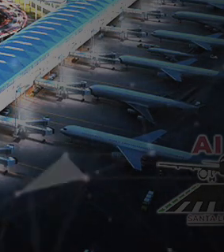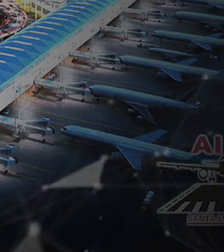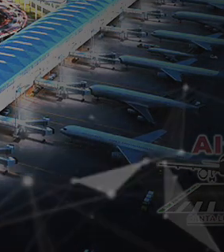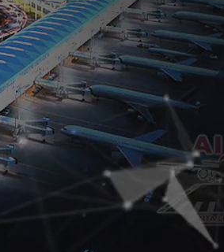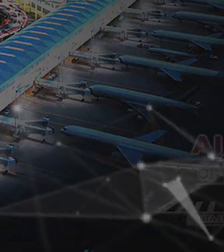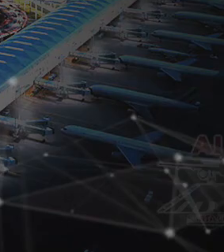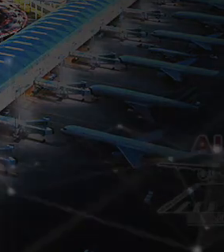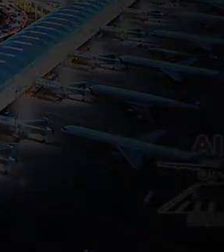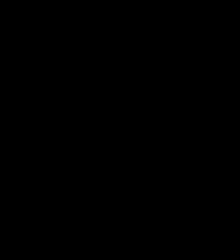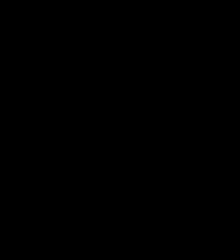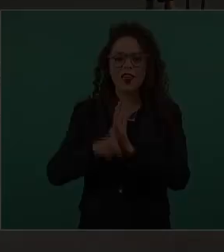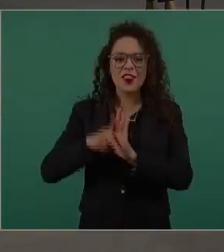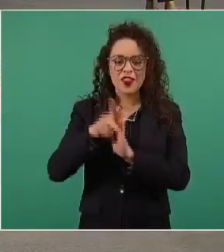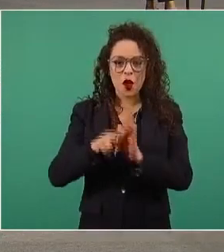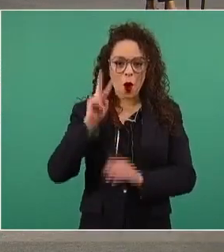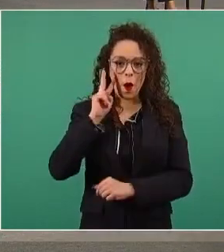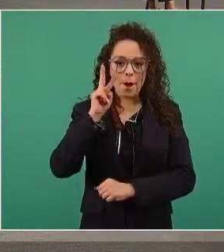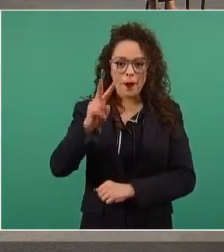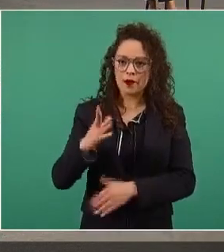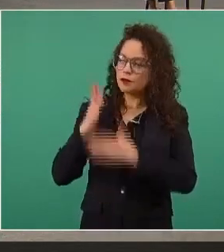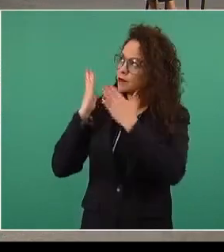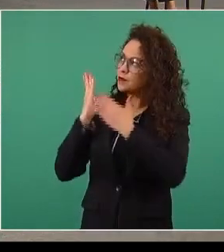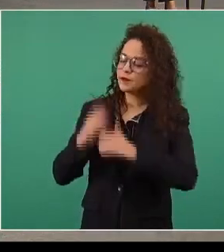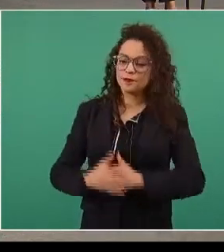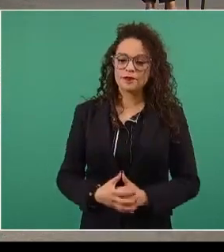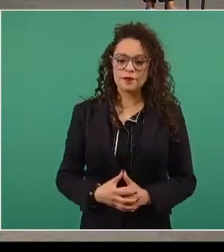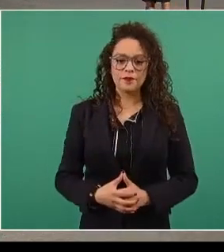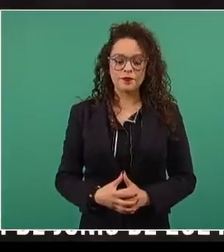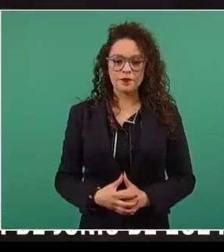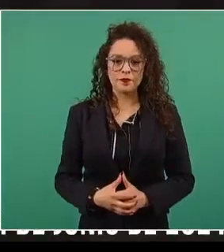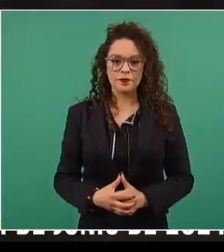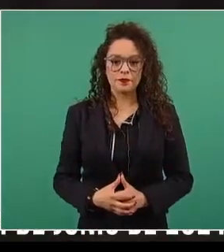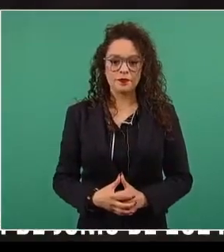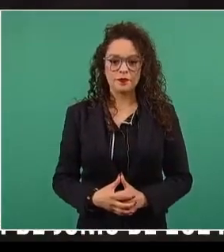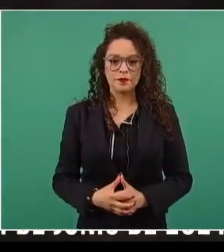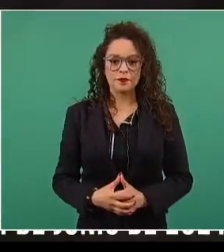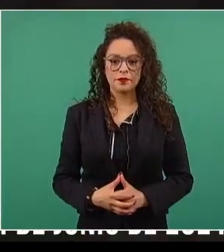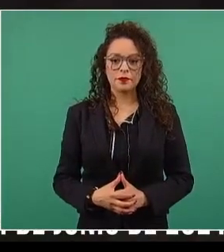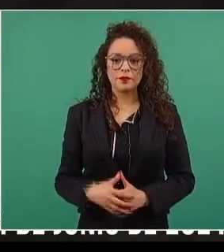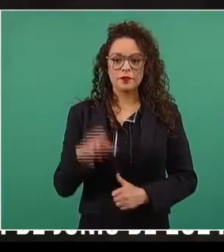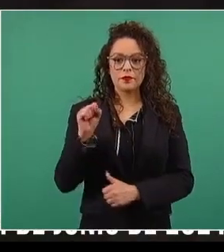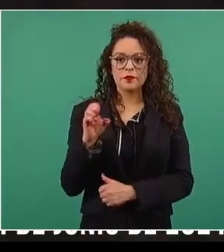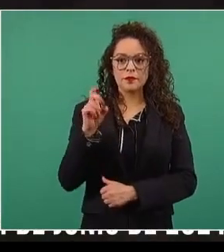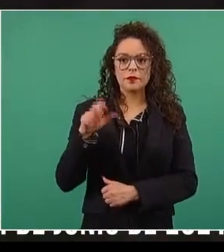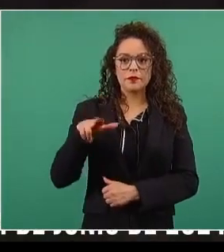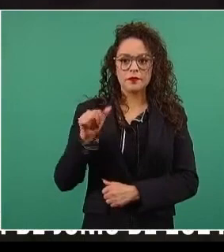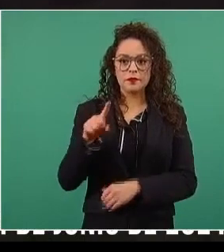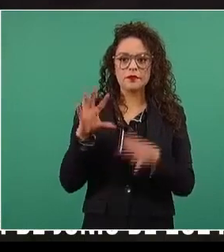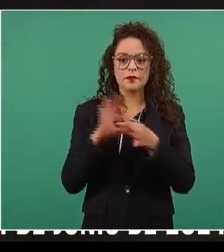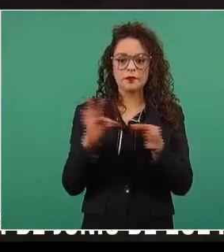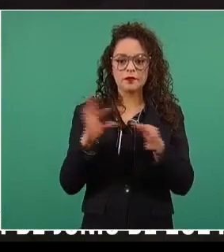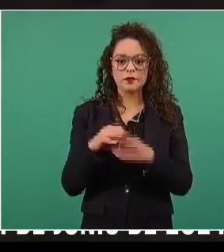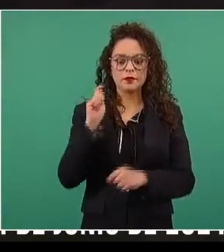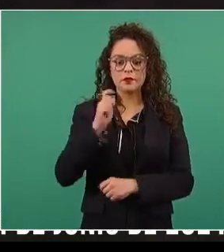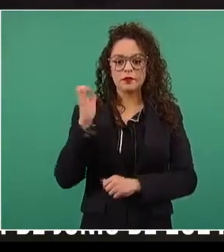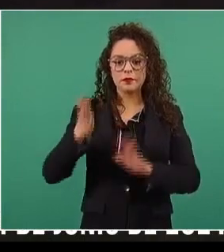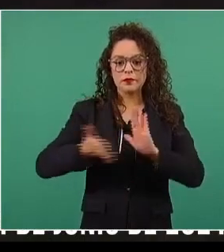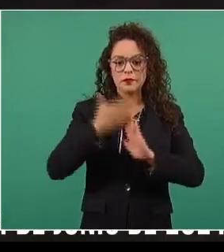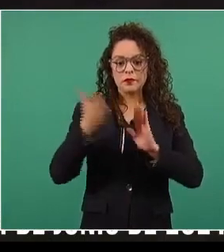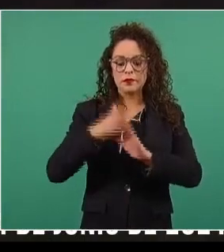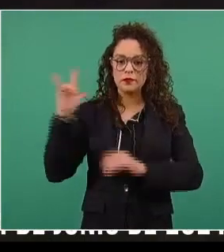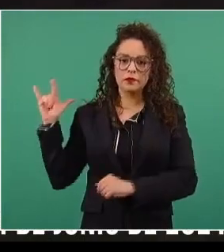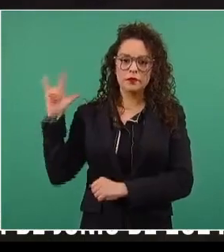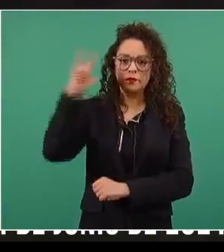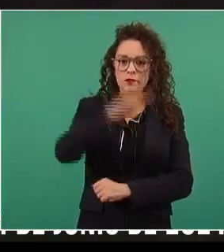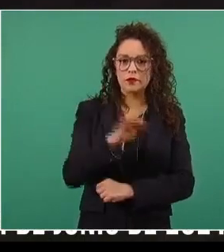de nuestro canal. De las horas. La Secretaría de la Defensa Nacional informa los avances en la construcción del Aeropuerto Internacional